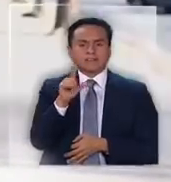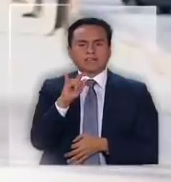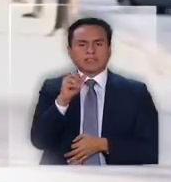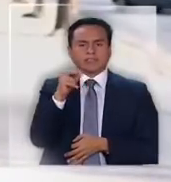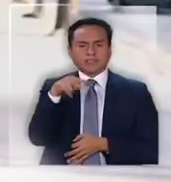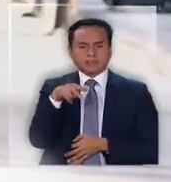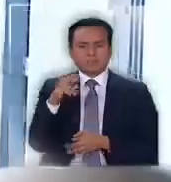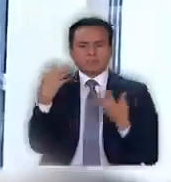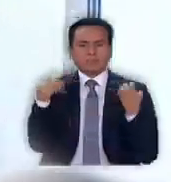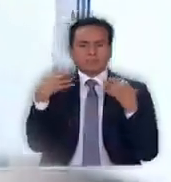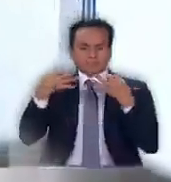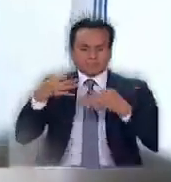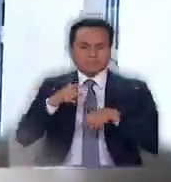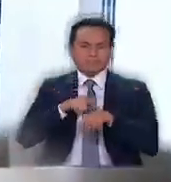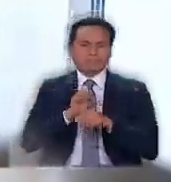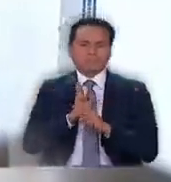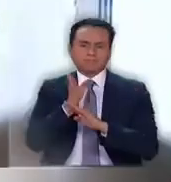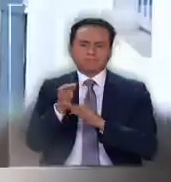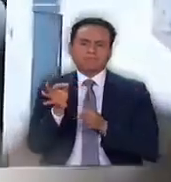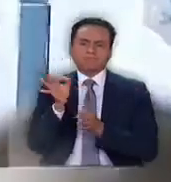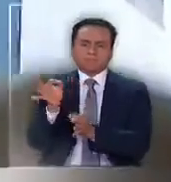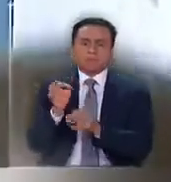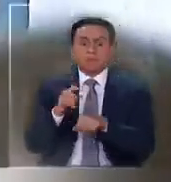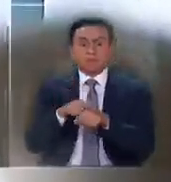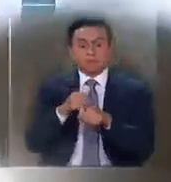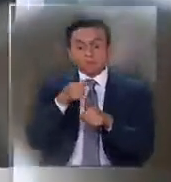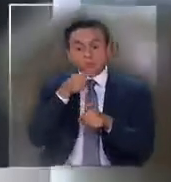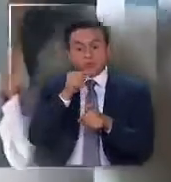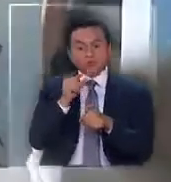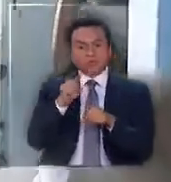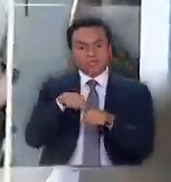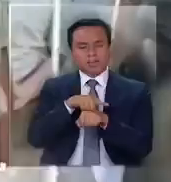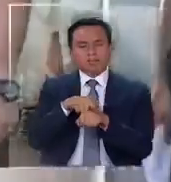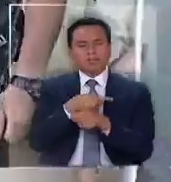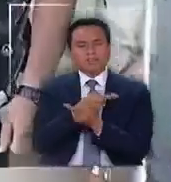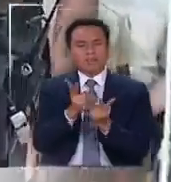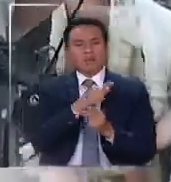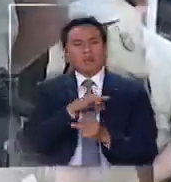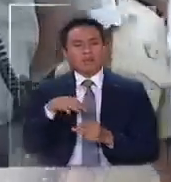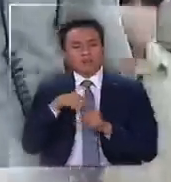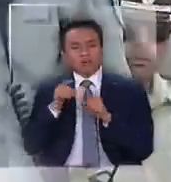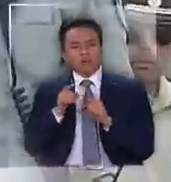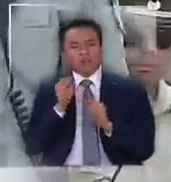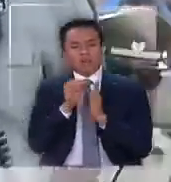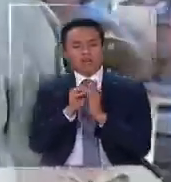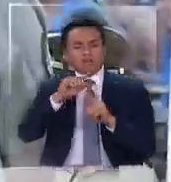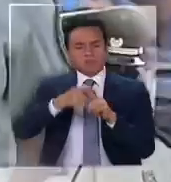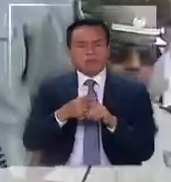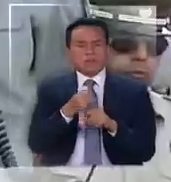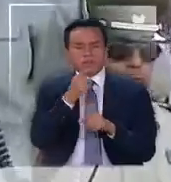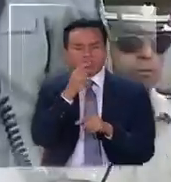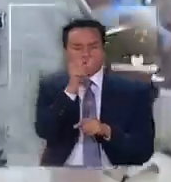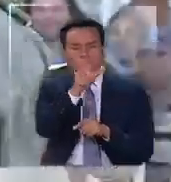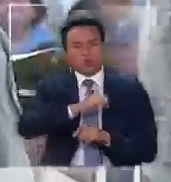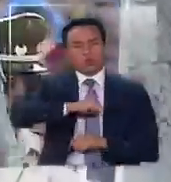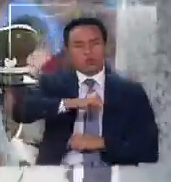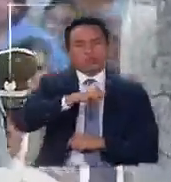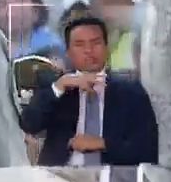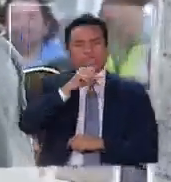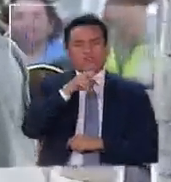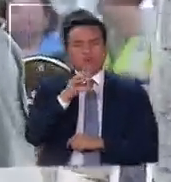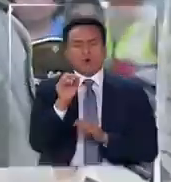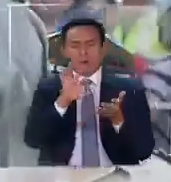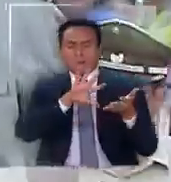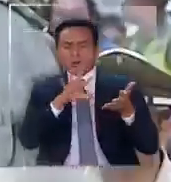Alicante correspondientemente. Todo además a pocas horas de conocerse que el Ministerio Público imputará nuevos cargos contra Navarro por